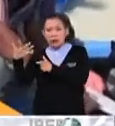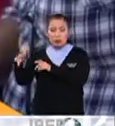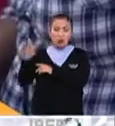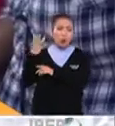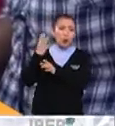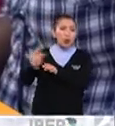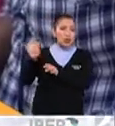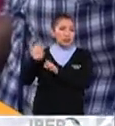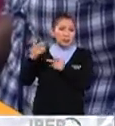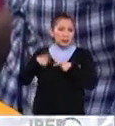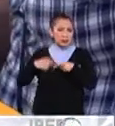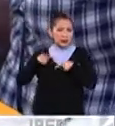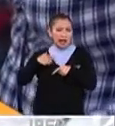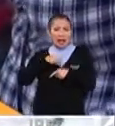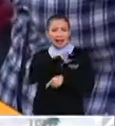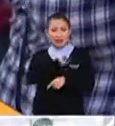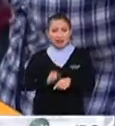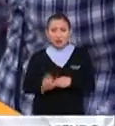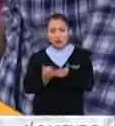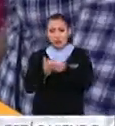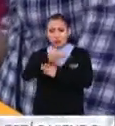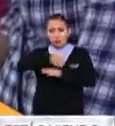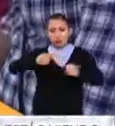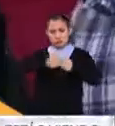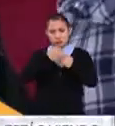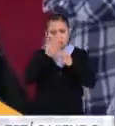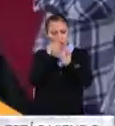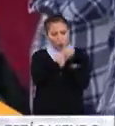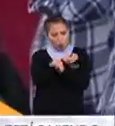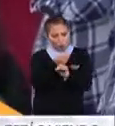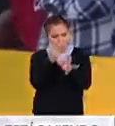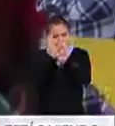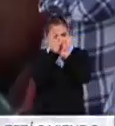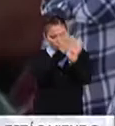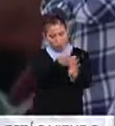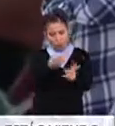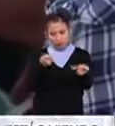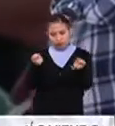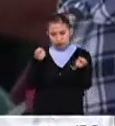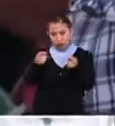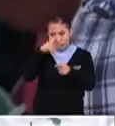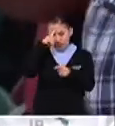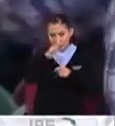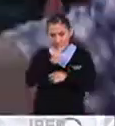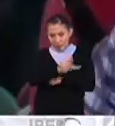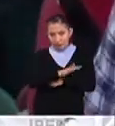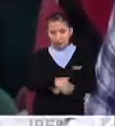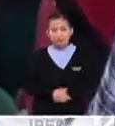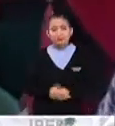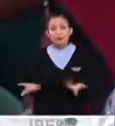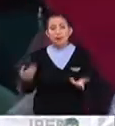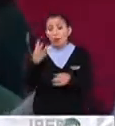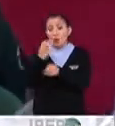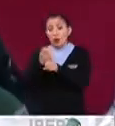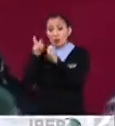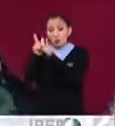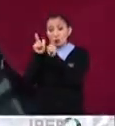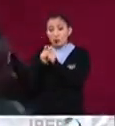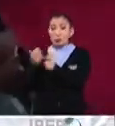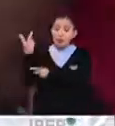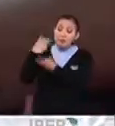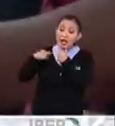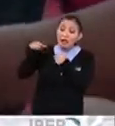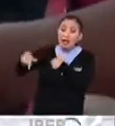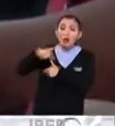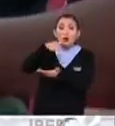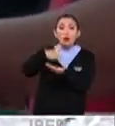alrededor de 400 salvadoreños, cruzó la frontera de manera ordenada y bajo los controles nacionales de migración. La cuarta caravana se encuentra